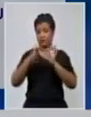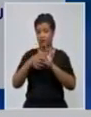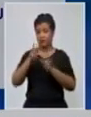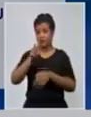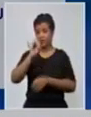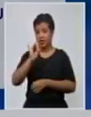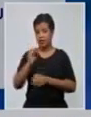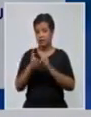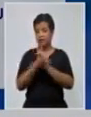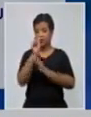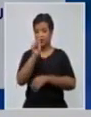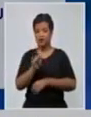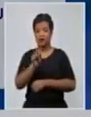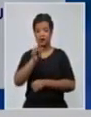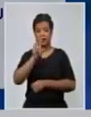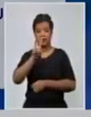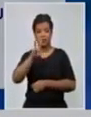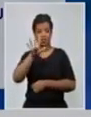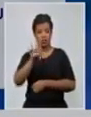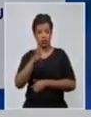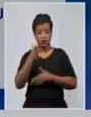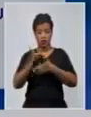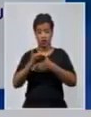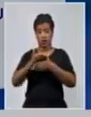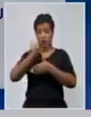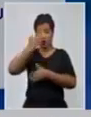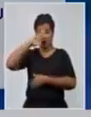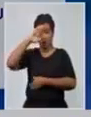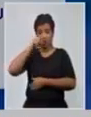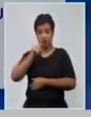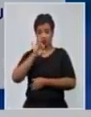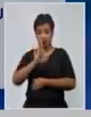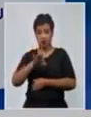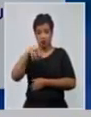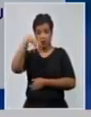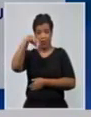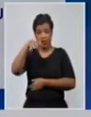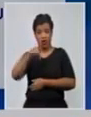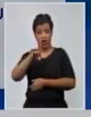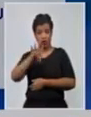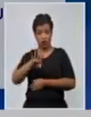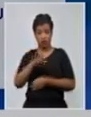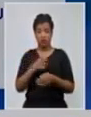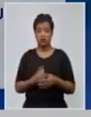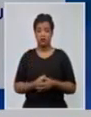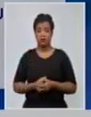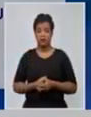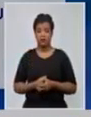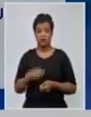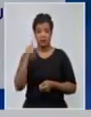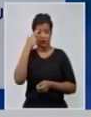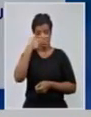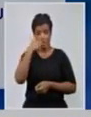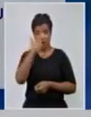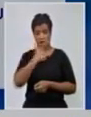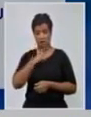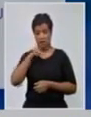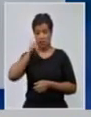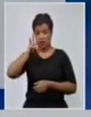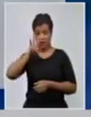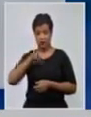Mayabeque 25, Santiago de Cuba 18, Pinar del Río 14, Ciego de Ávila